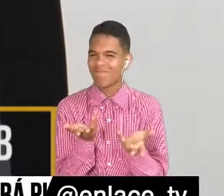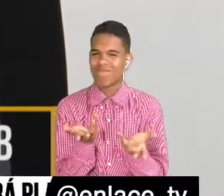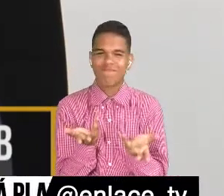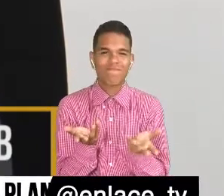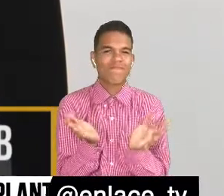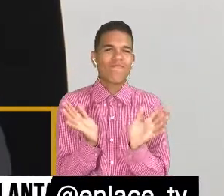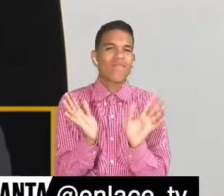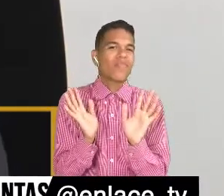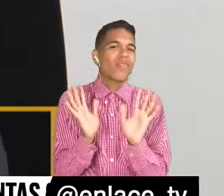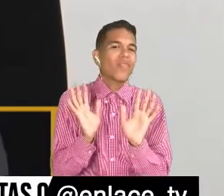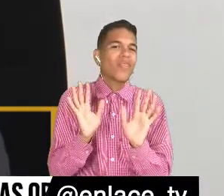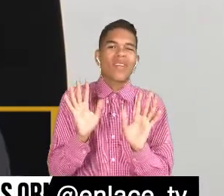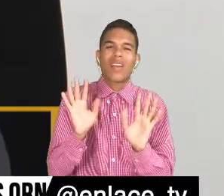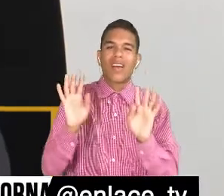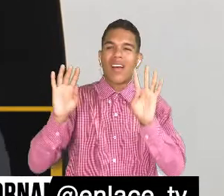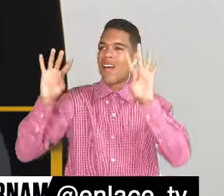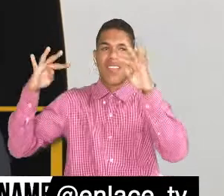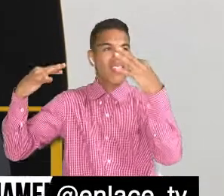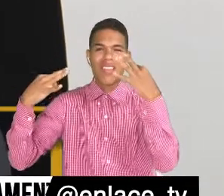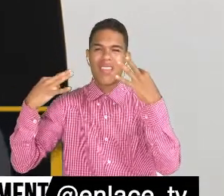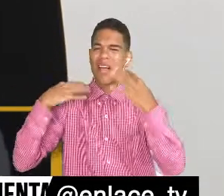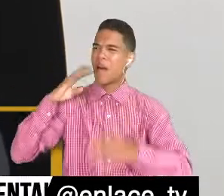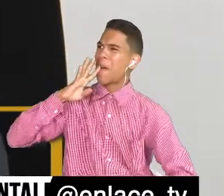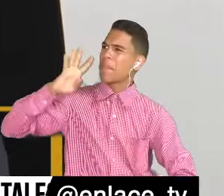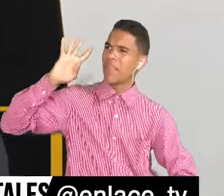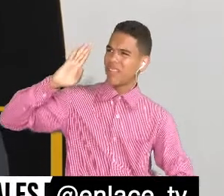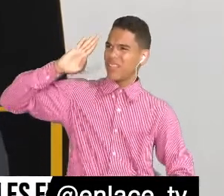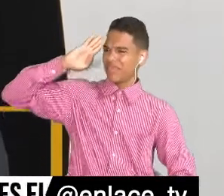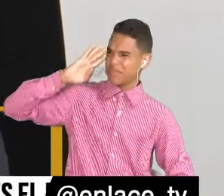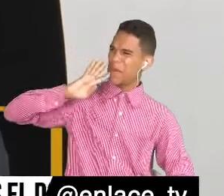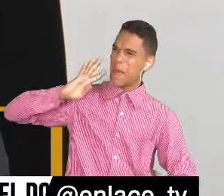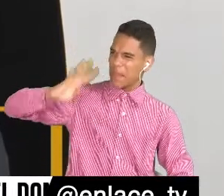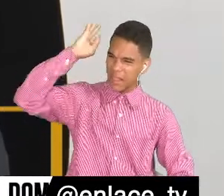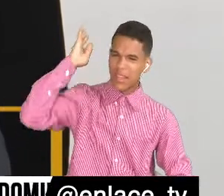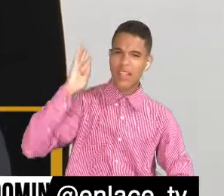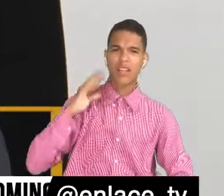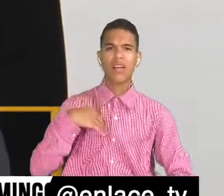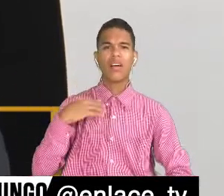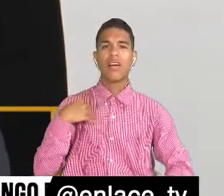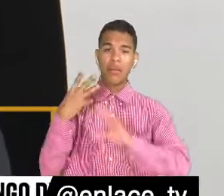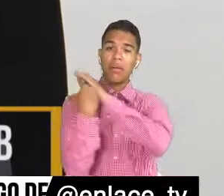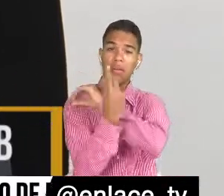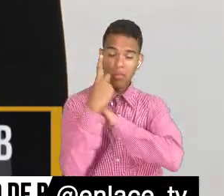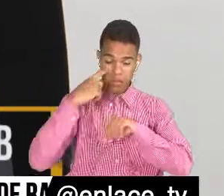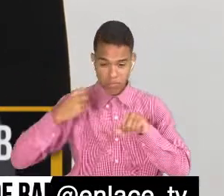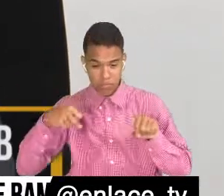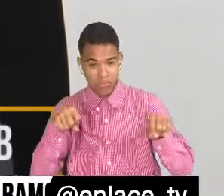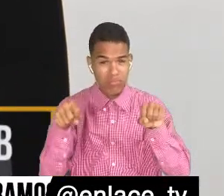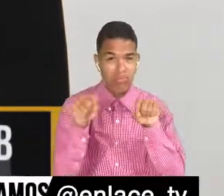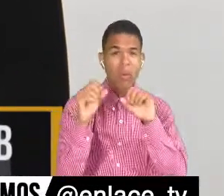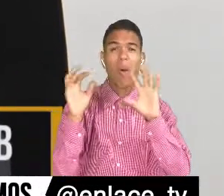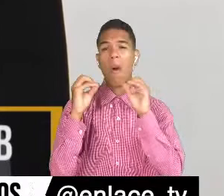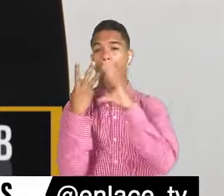pasar de pronto, pues dice uno que por encima de la autoridad sacan sus vehículos. Pero también vemos